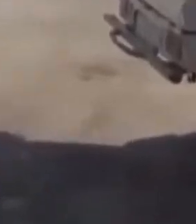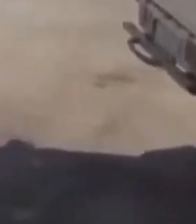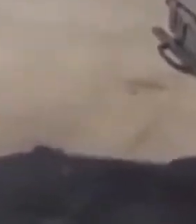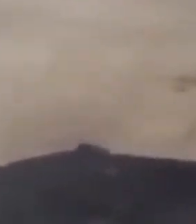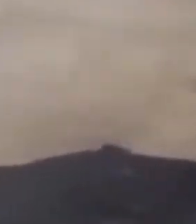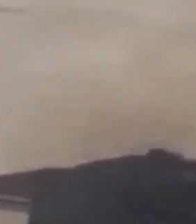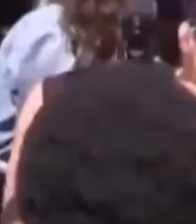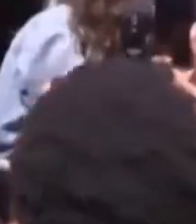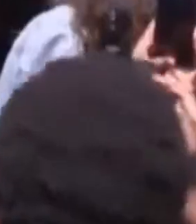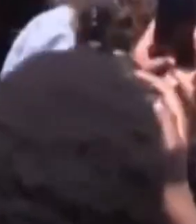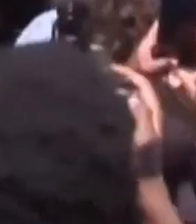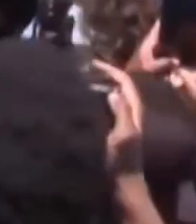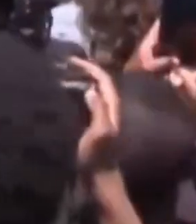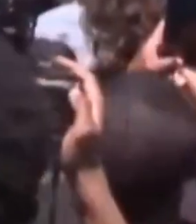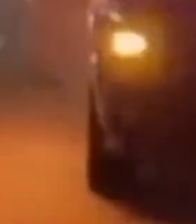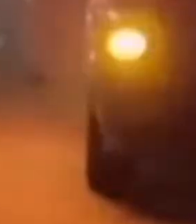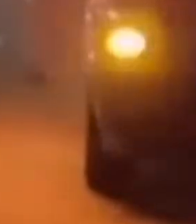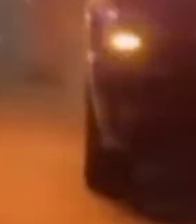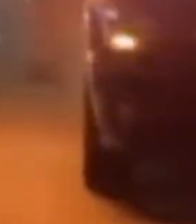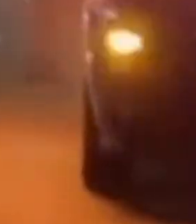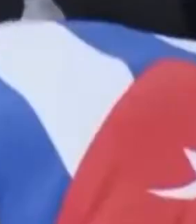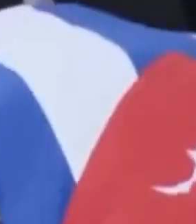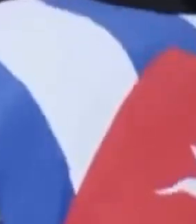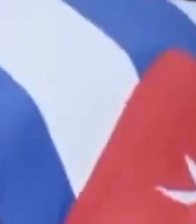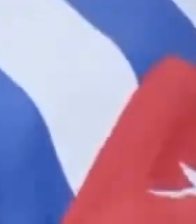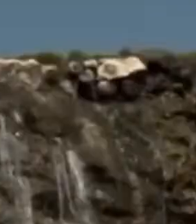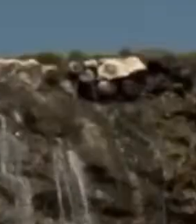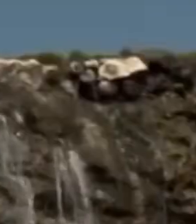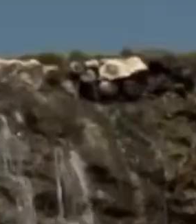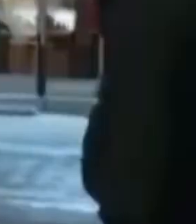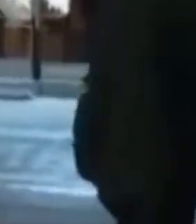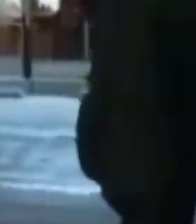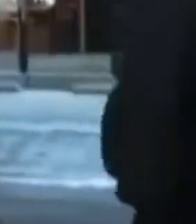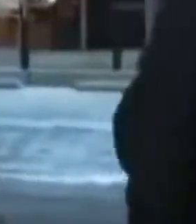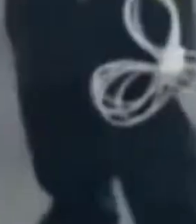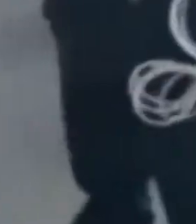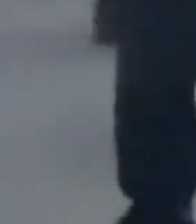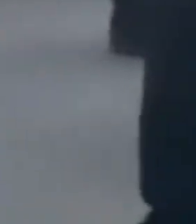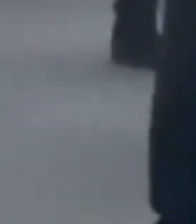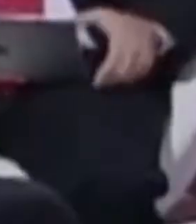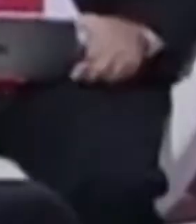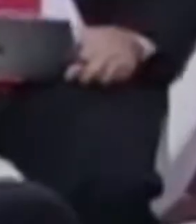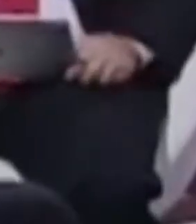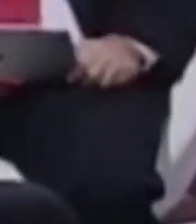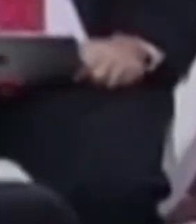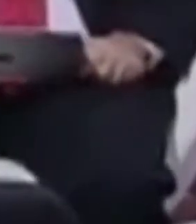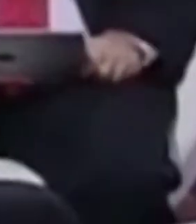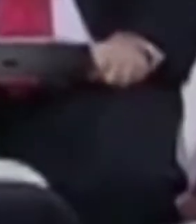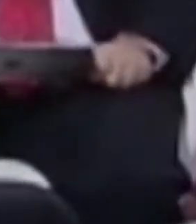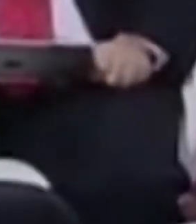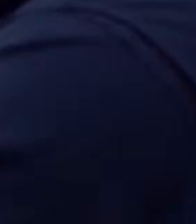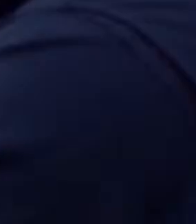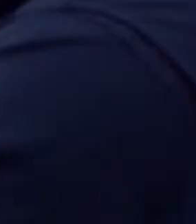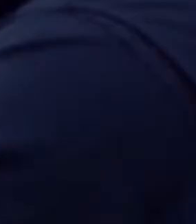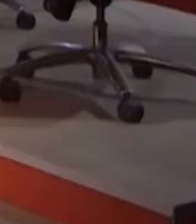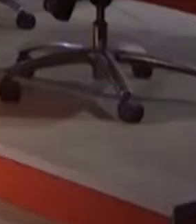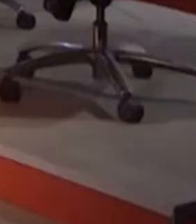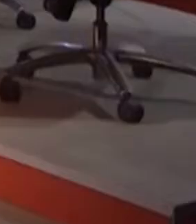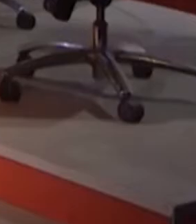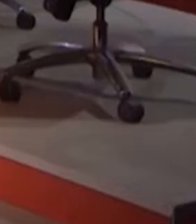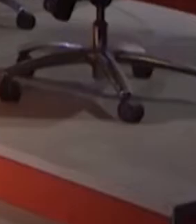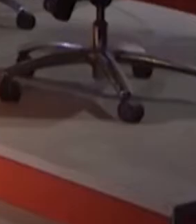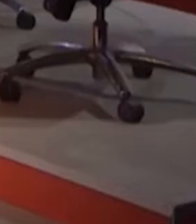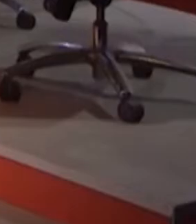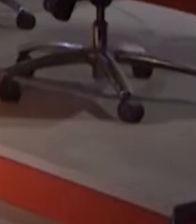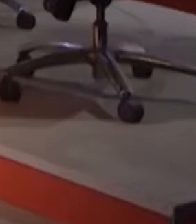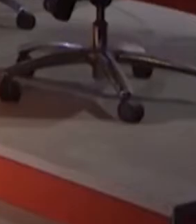Un espacio para el análisis de los más importantes acontecimientos de Cuba y el resto del mundo. Más de 20